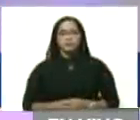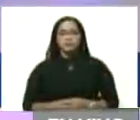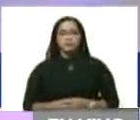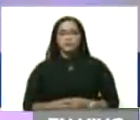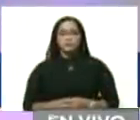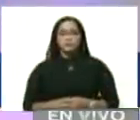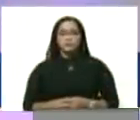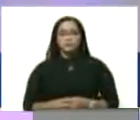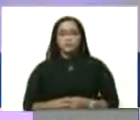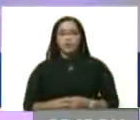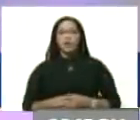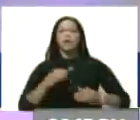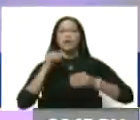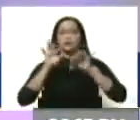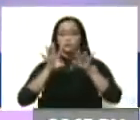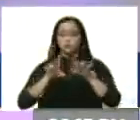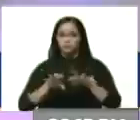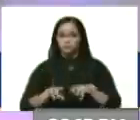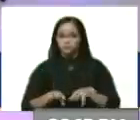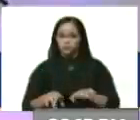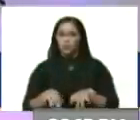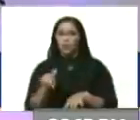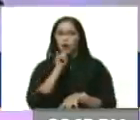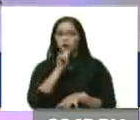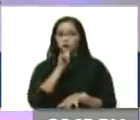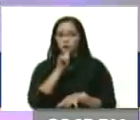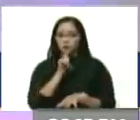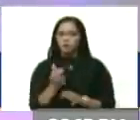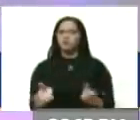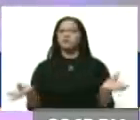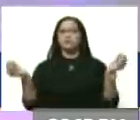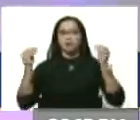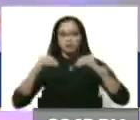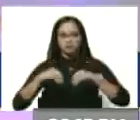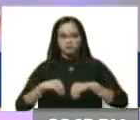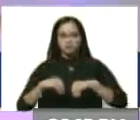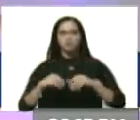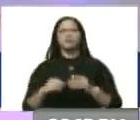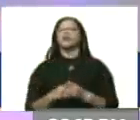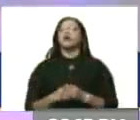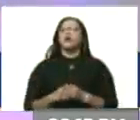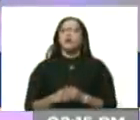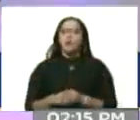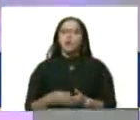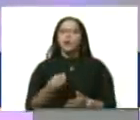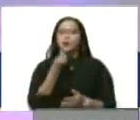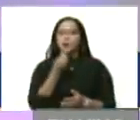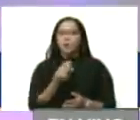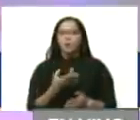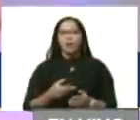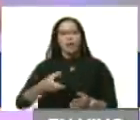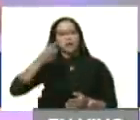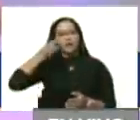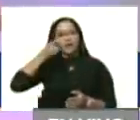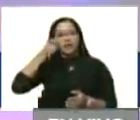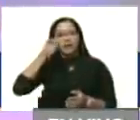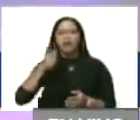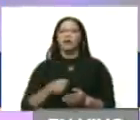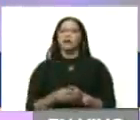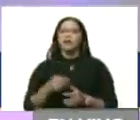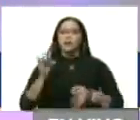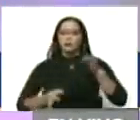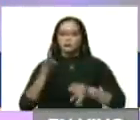Moros, suscribió un memorando de entendimiento con el excelentísimo fiscal de la Corte Penal